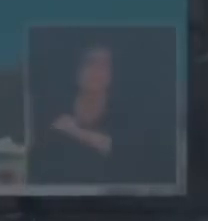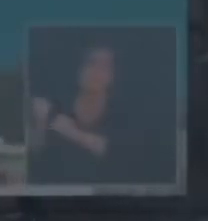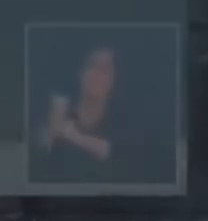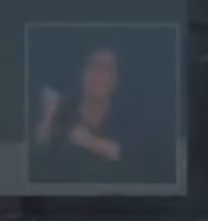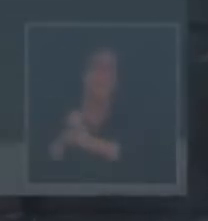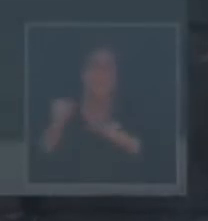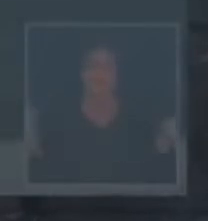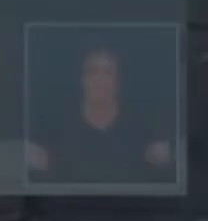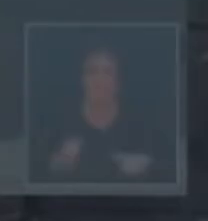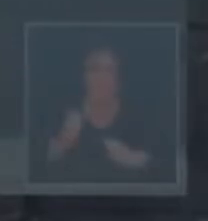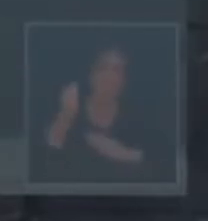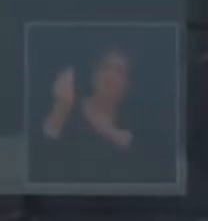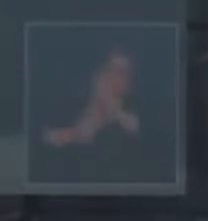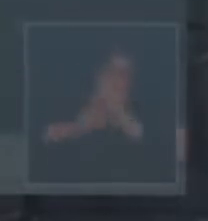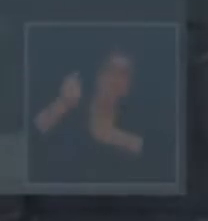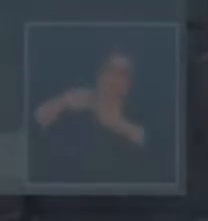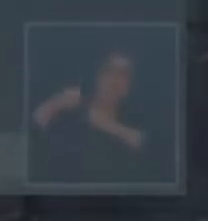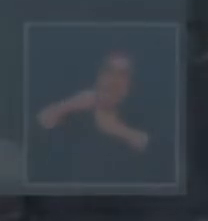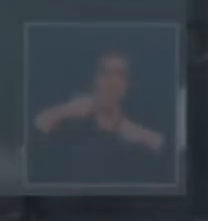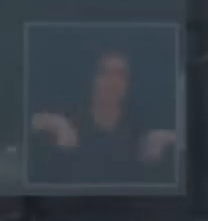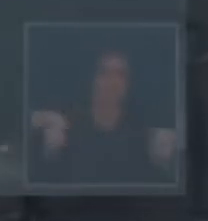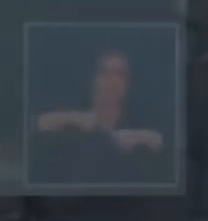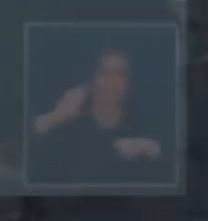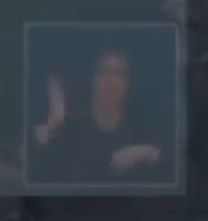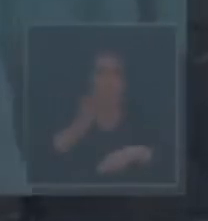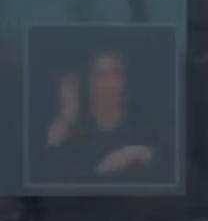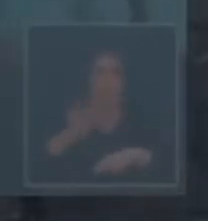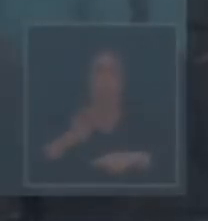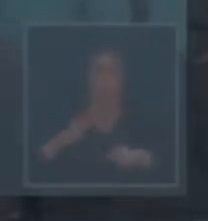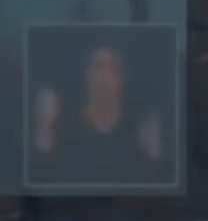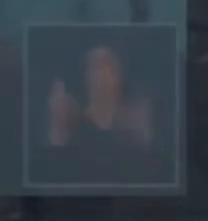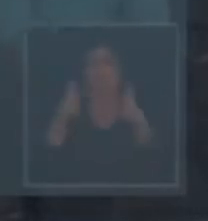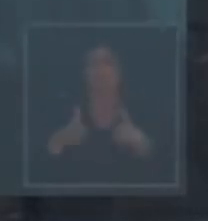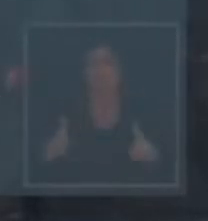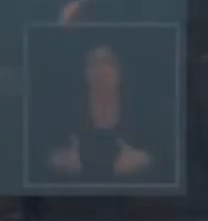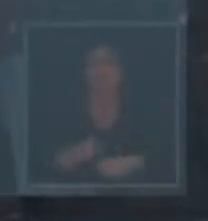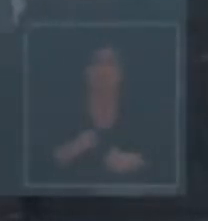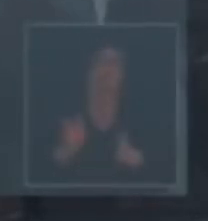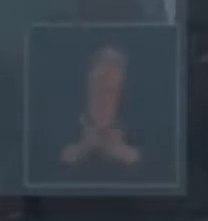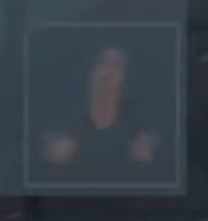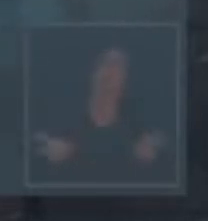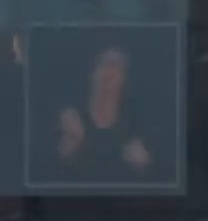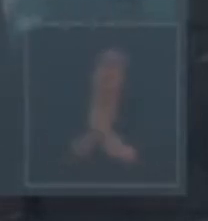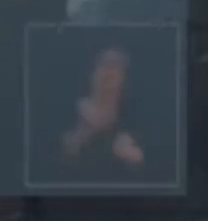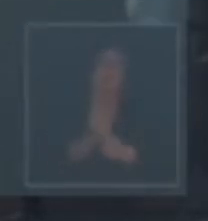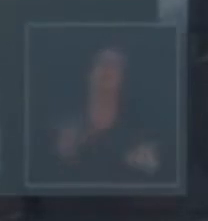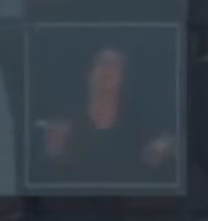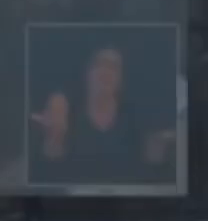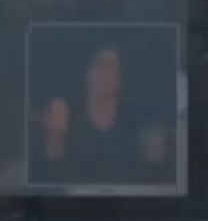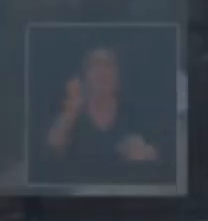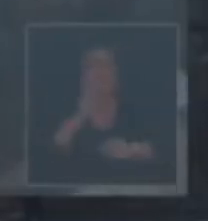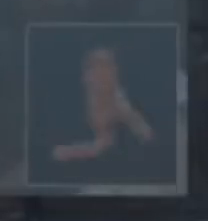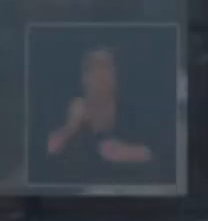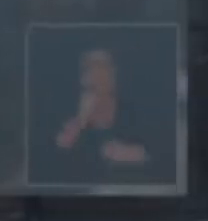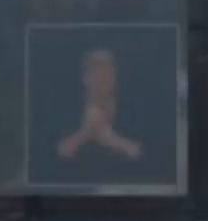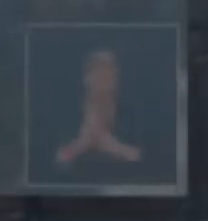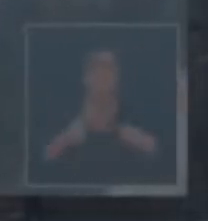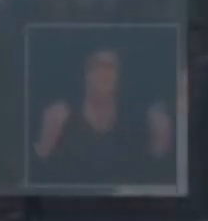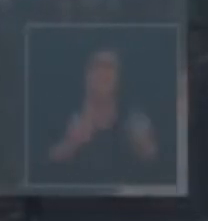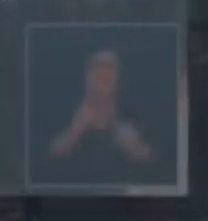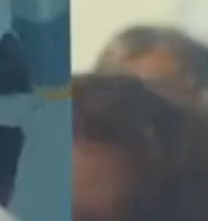trabajen, que conozcan nuestros productos. Quizás menos reuniones y más maletín, buscando laburo para los nuestros.